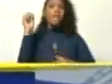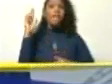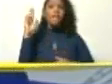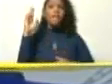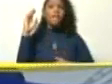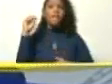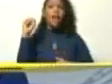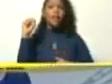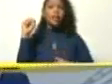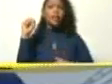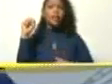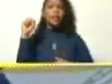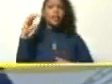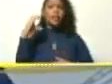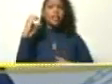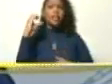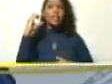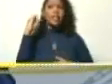lo has escuchado.